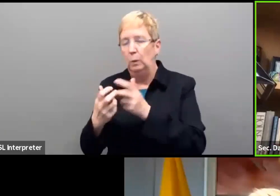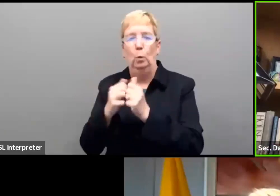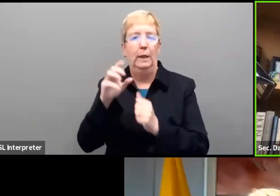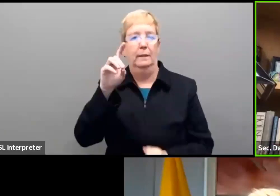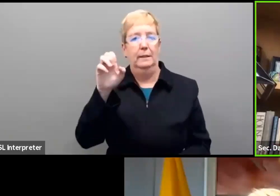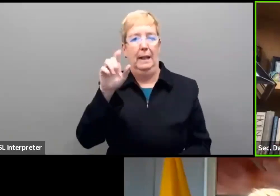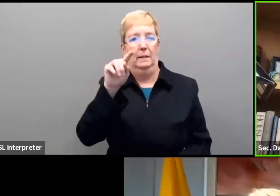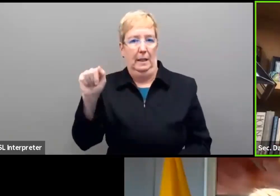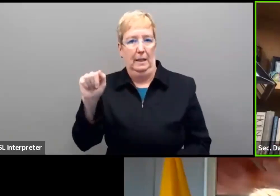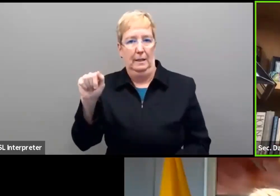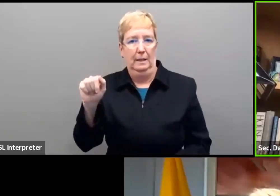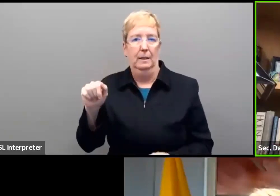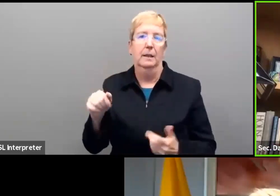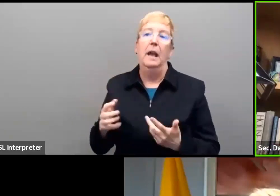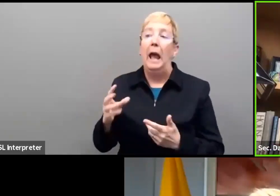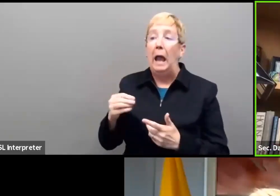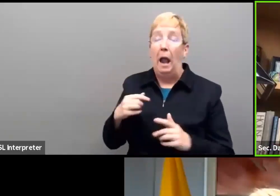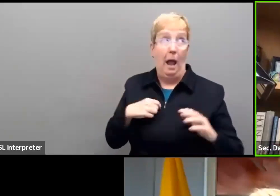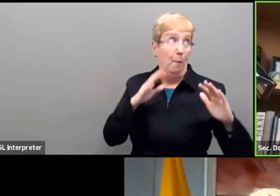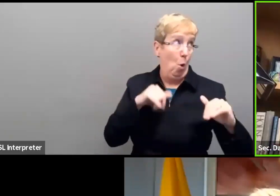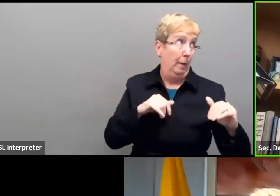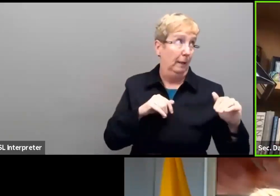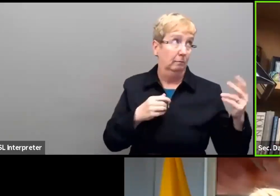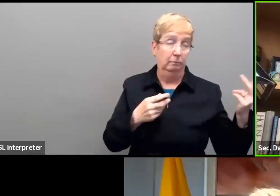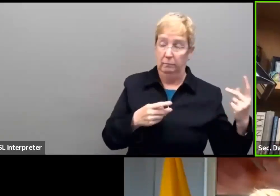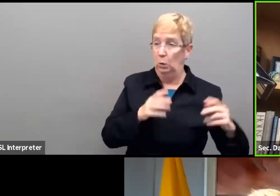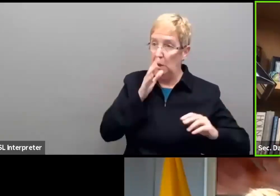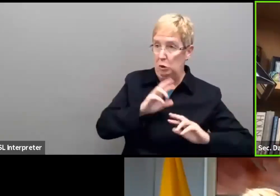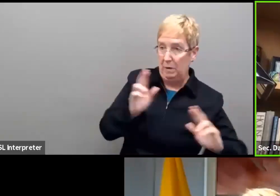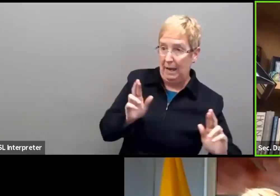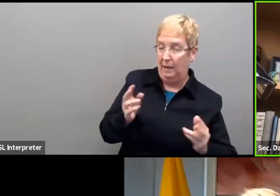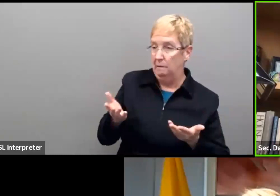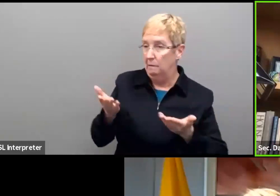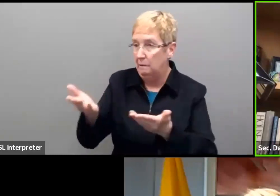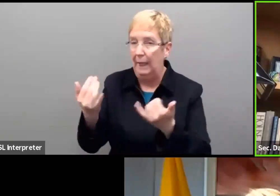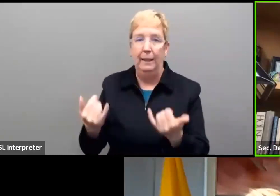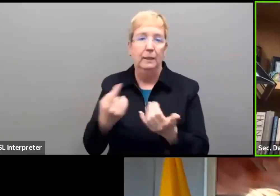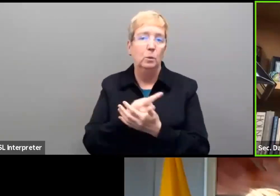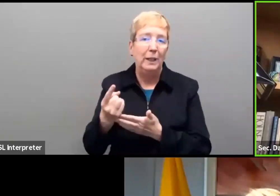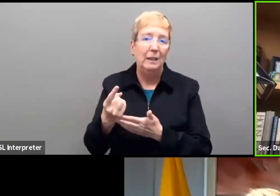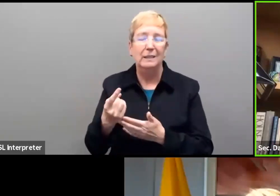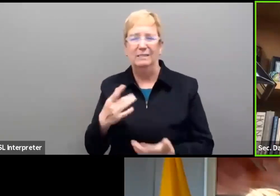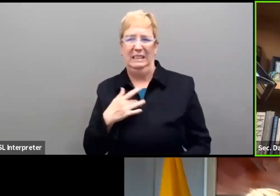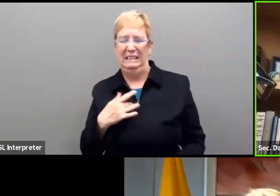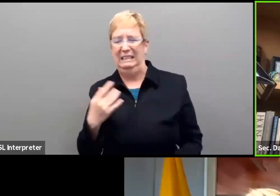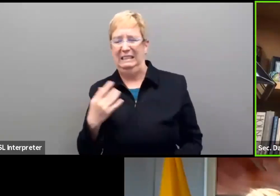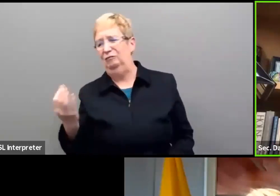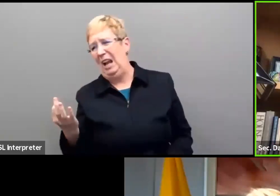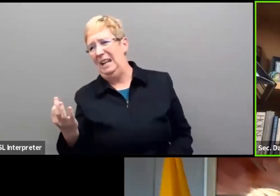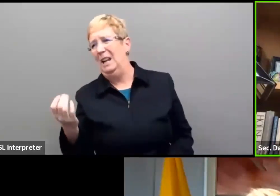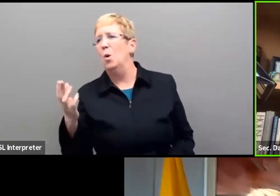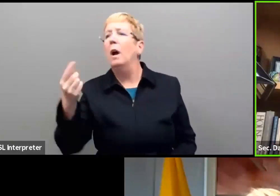a generar un mejor entorno en cuanto a lo que decimos que es la enseñanza en